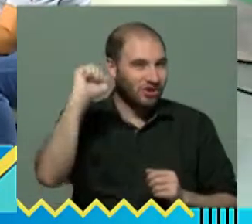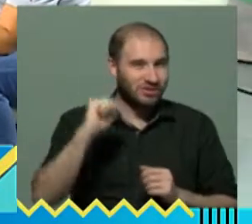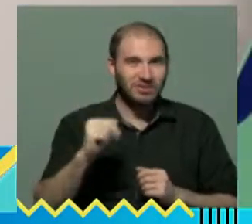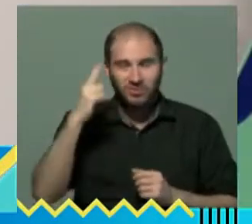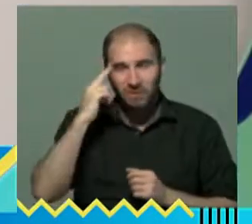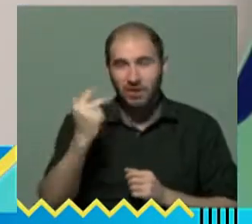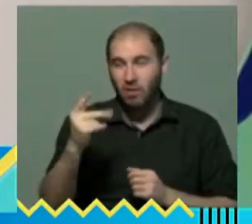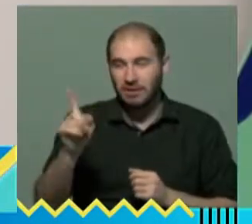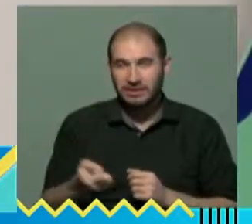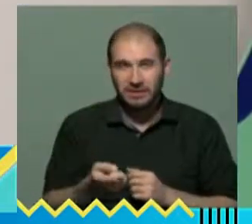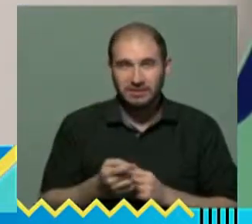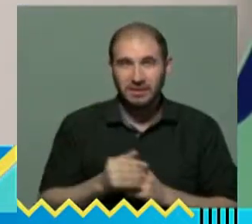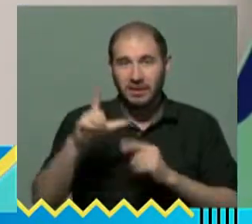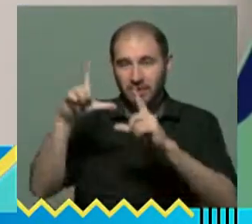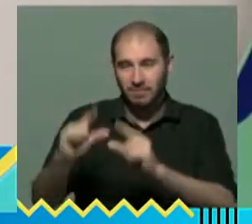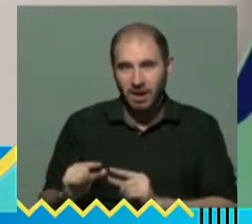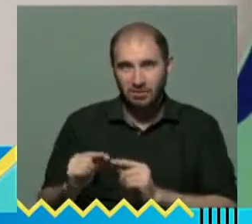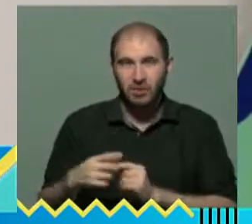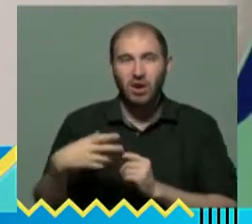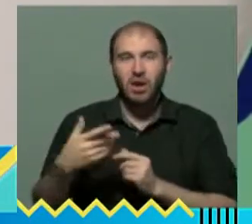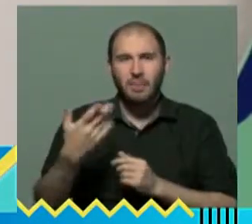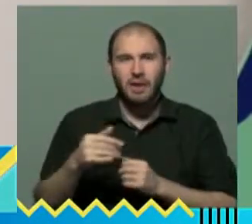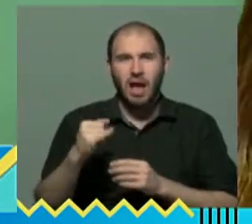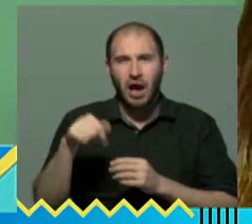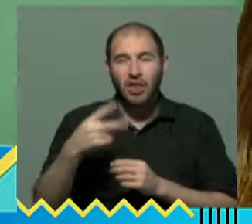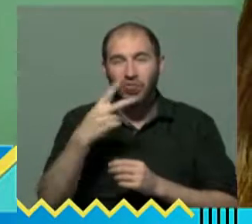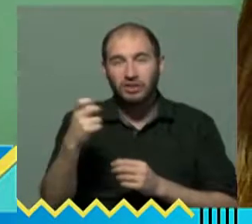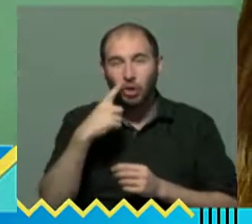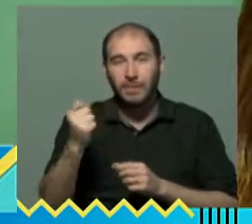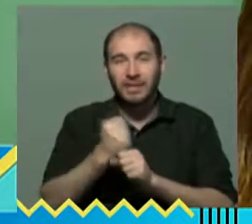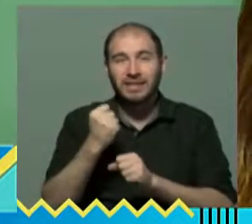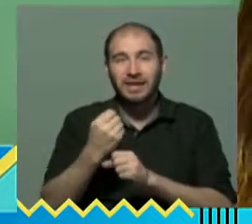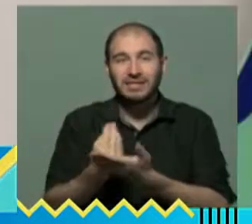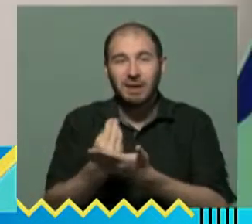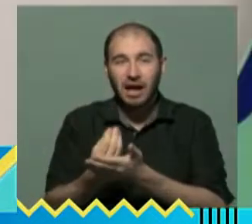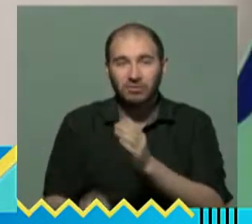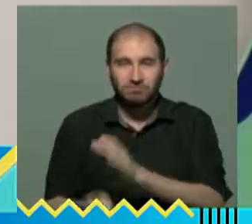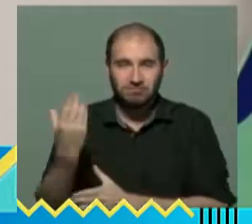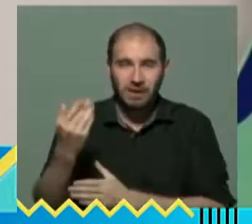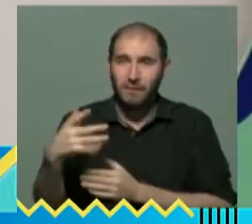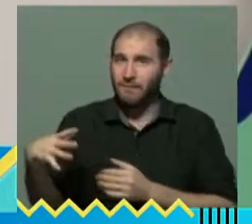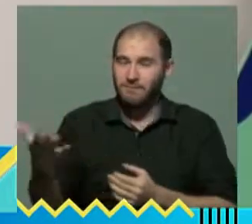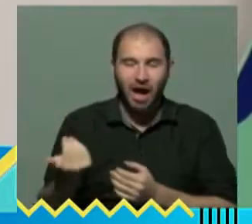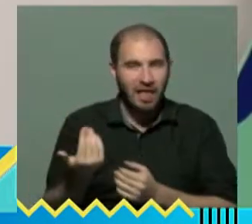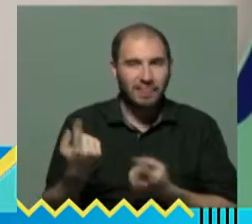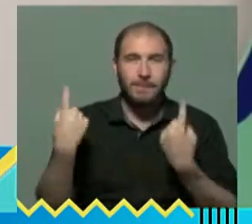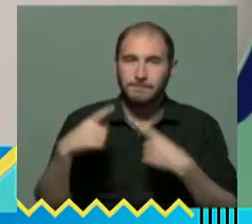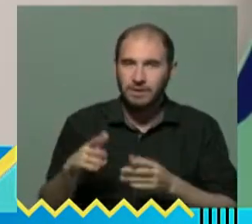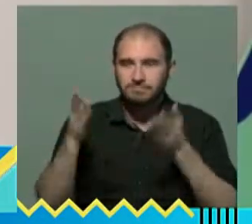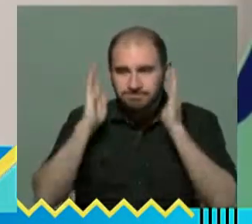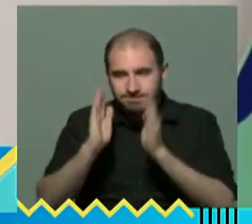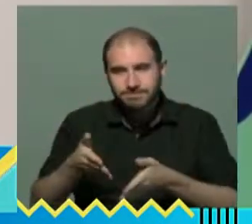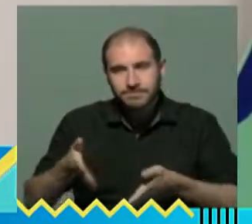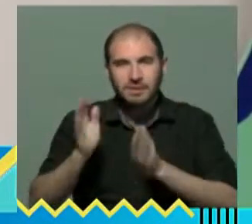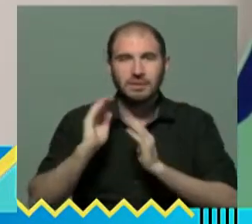9,3 y se bajó. Se recuperaron, hoy tenemos casi 200.000 puestos de trabajo recuperados. Bueno. Falta un montón. pero estamos encaminados y